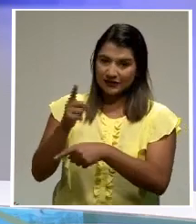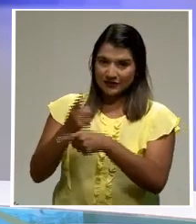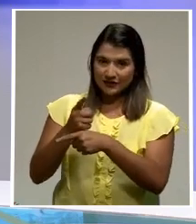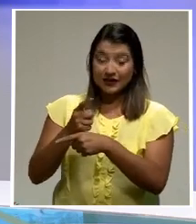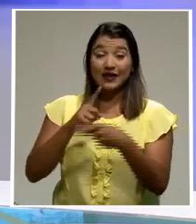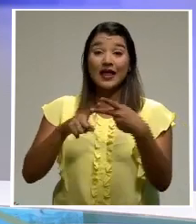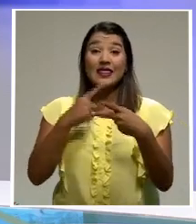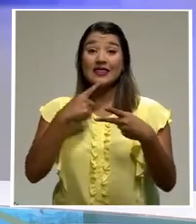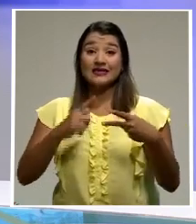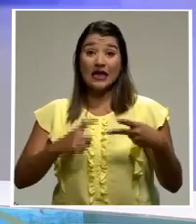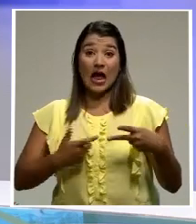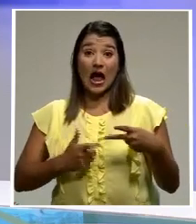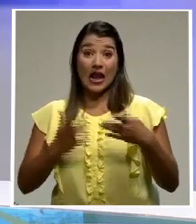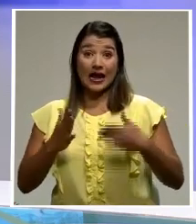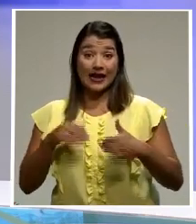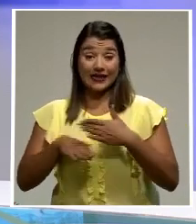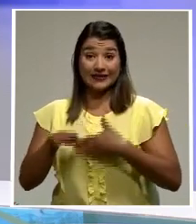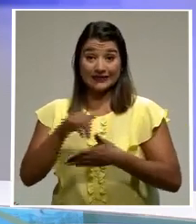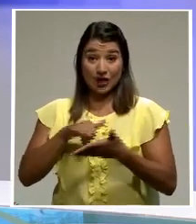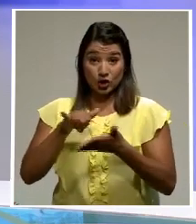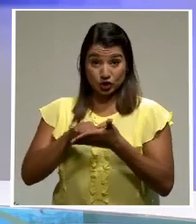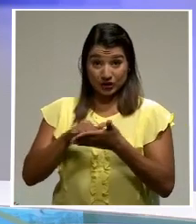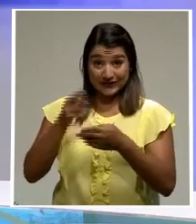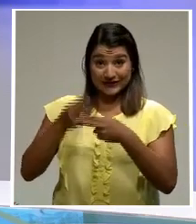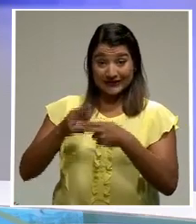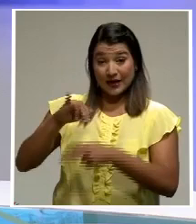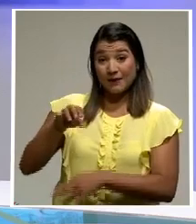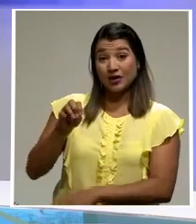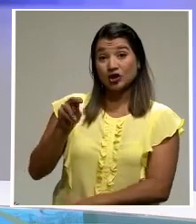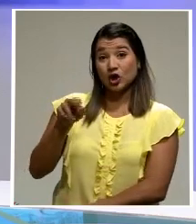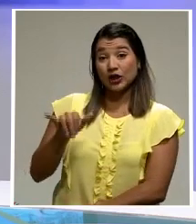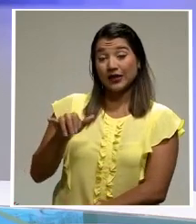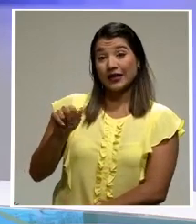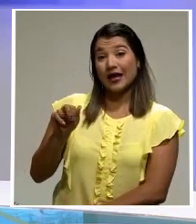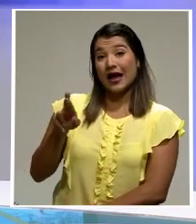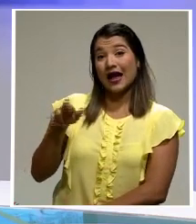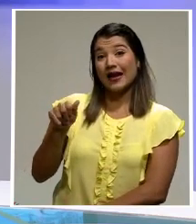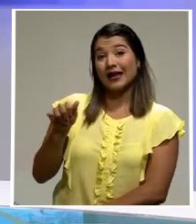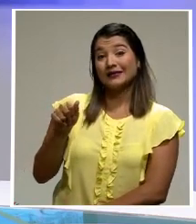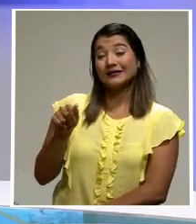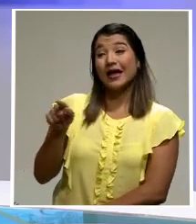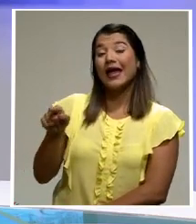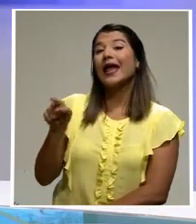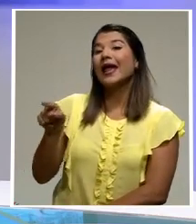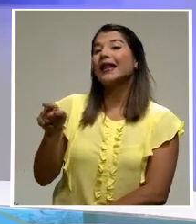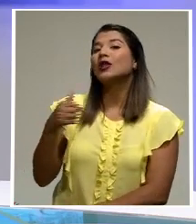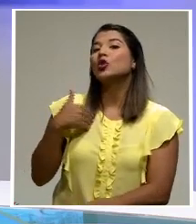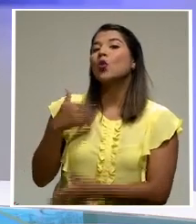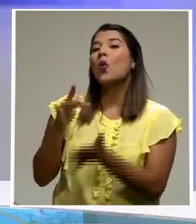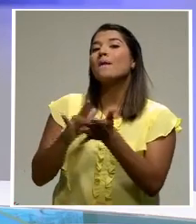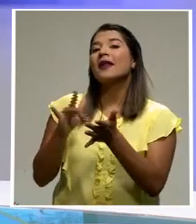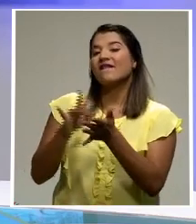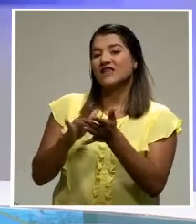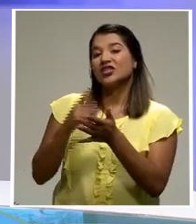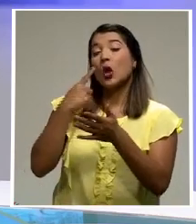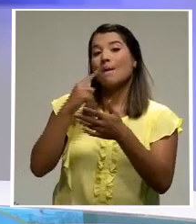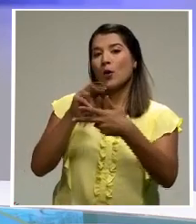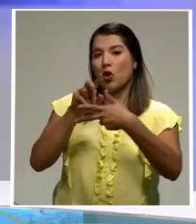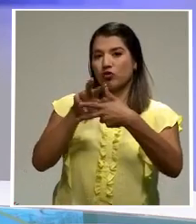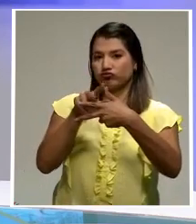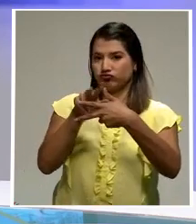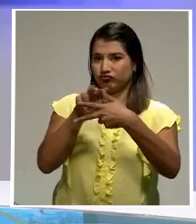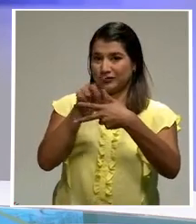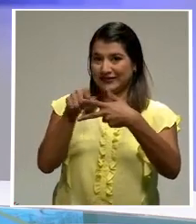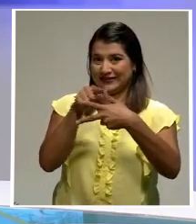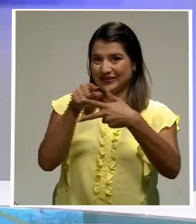alcalde de San José, Johnny Araya, se habría beneficiado por Gamboa y Smith para que se eliminara su nombre